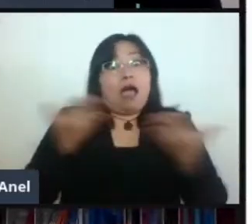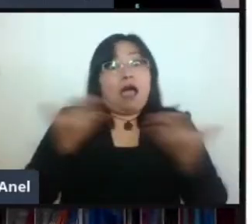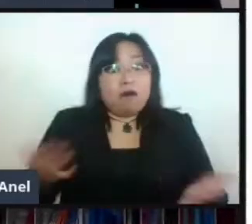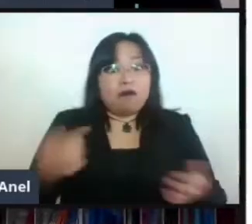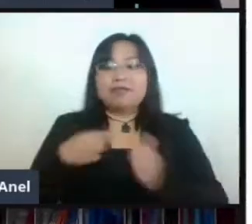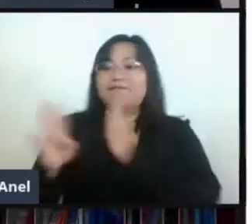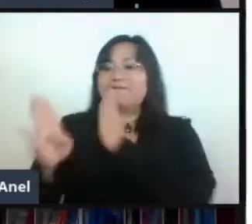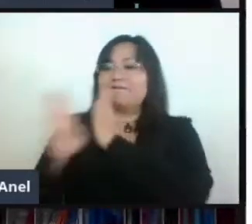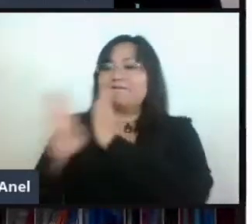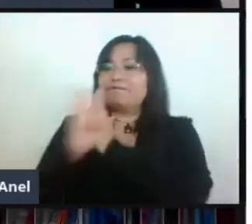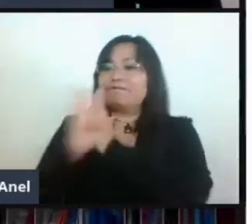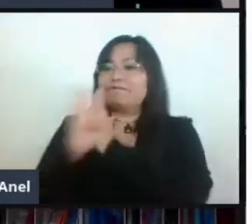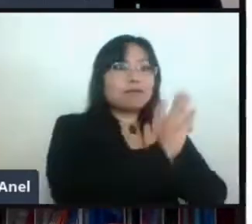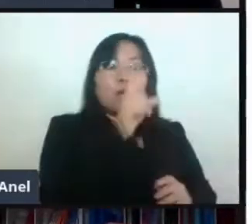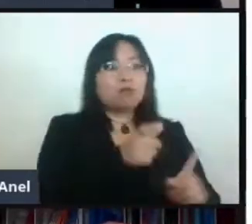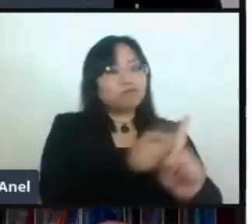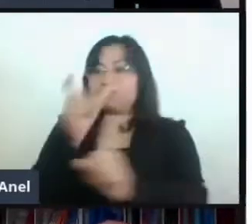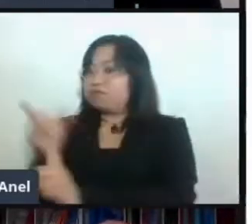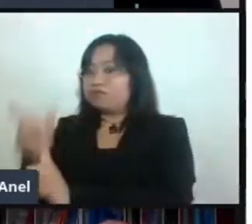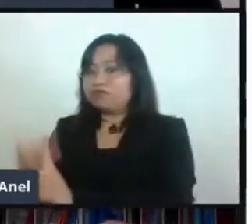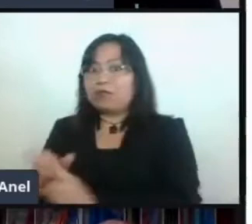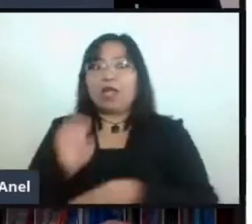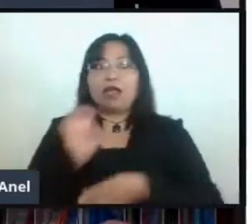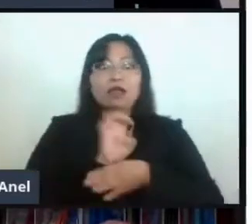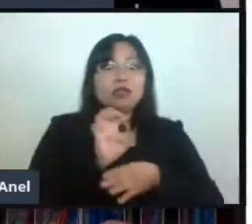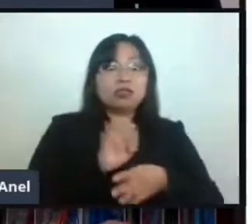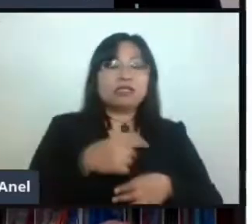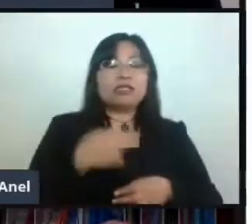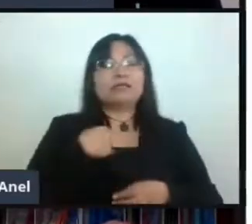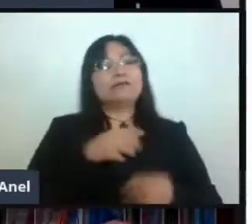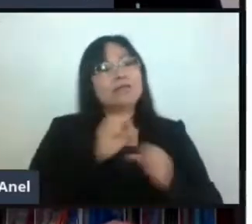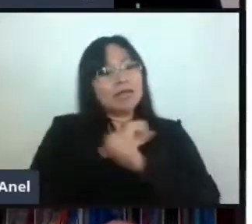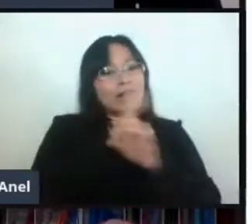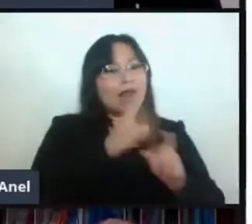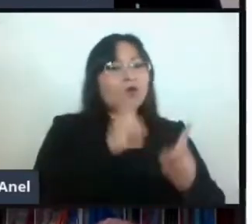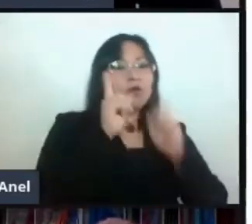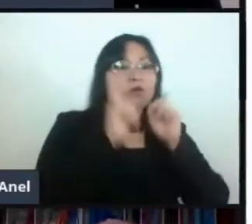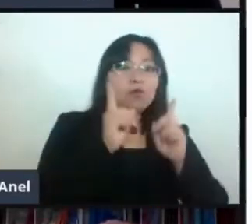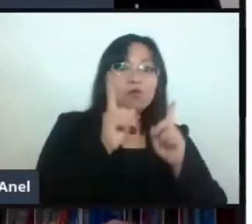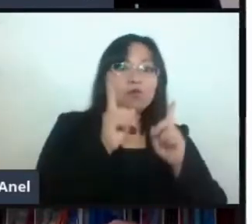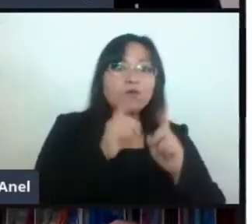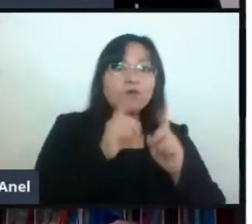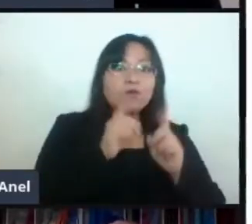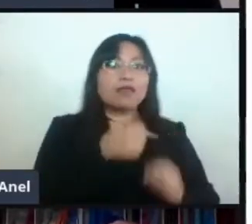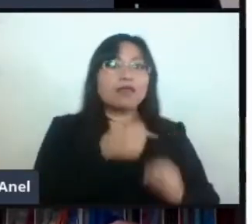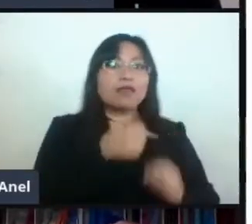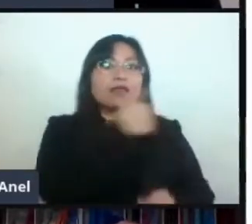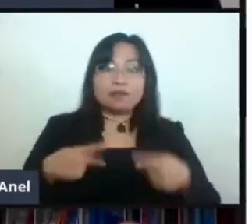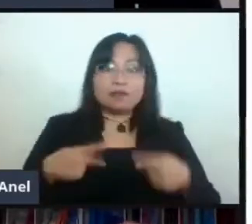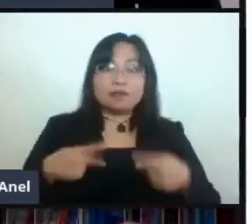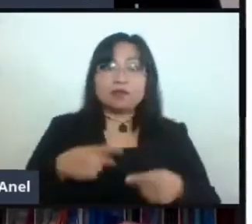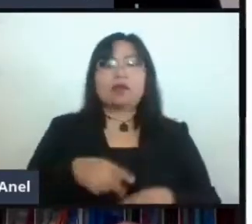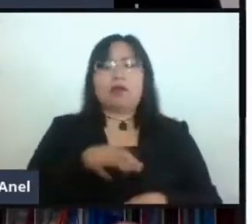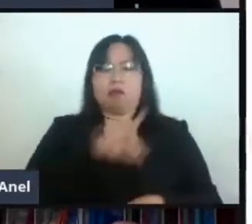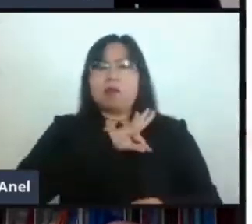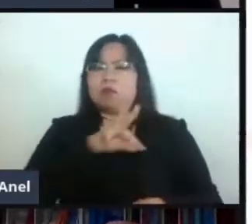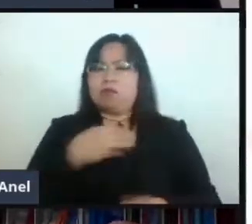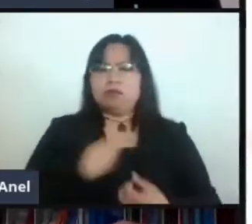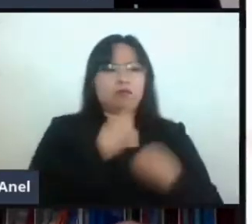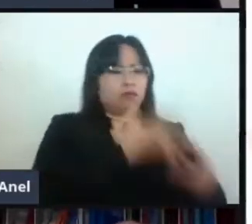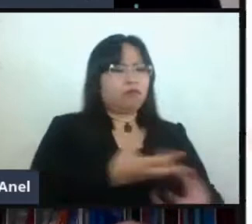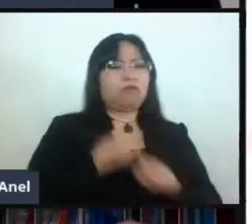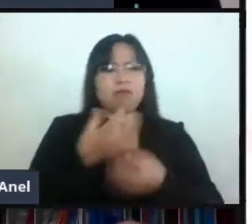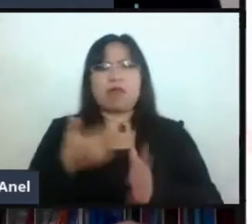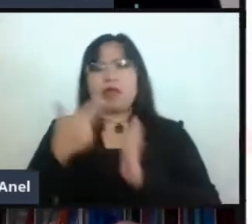los hilos para que los alumnos tengan las mejores herramientas para proseguir. Entonces,